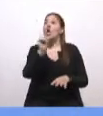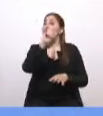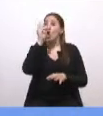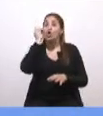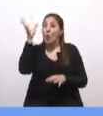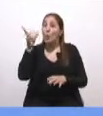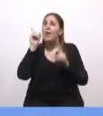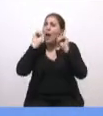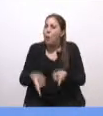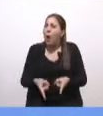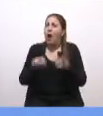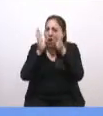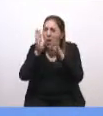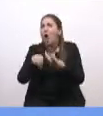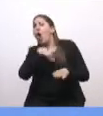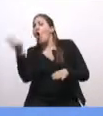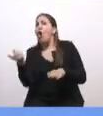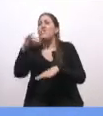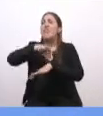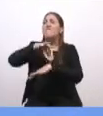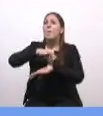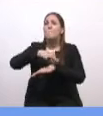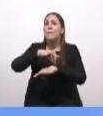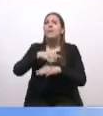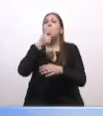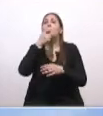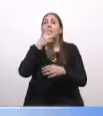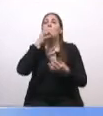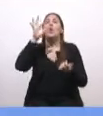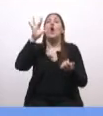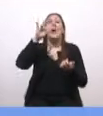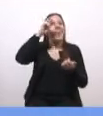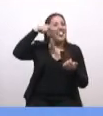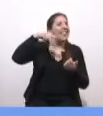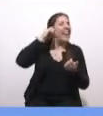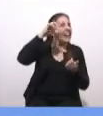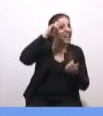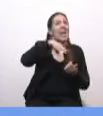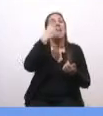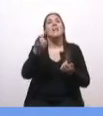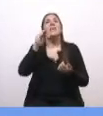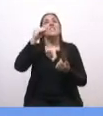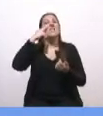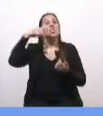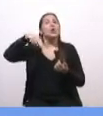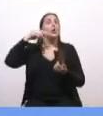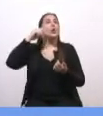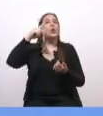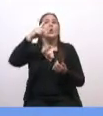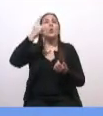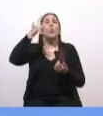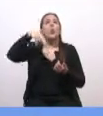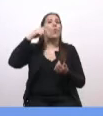ocuparse de otras enfermedades zoonóticas como son el dengue y el chikungunya y mostró